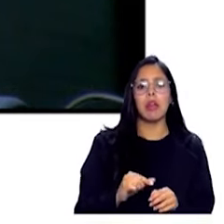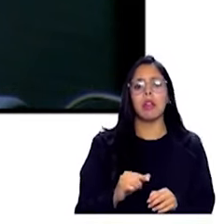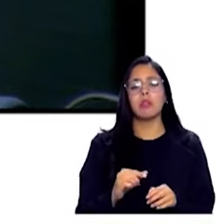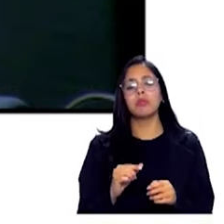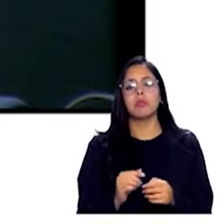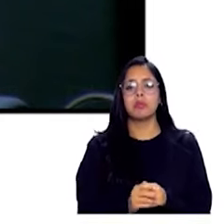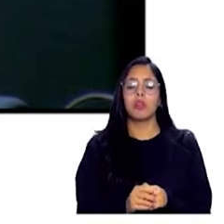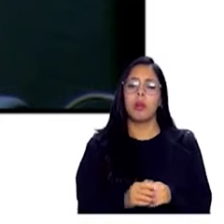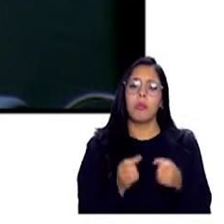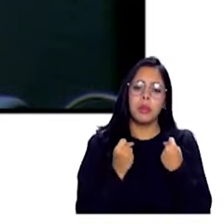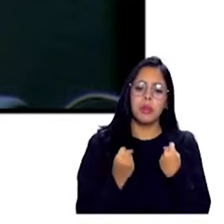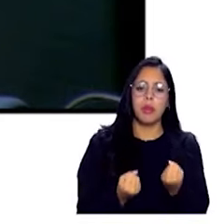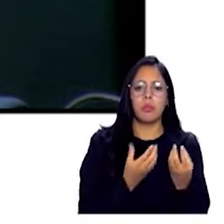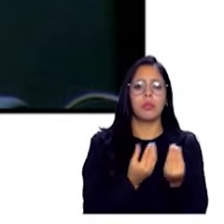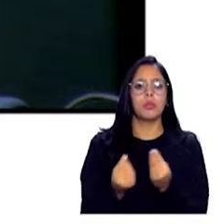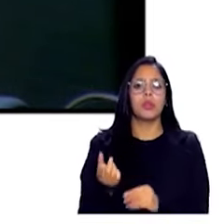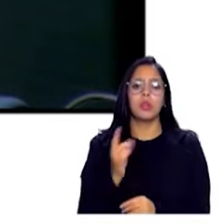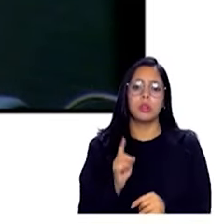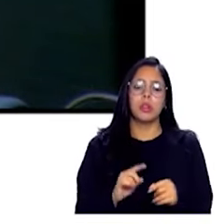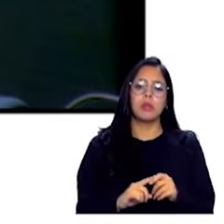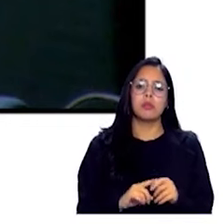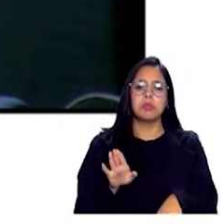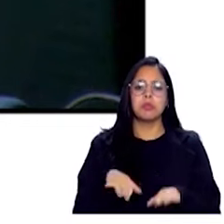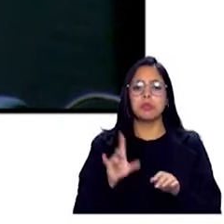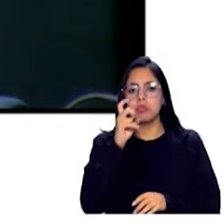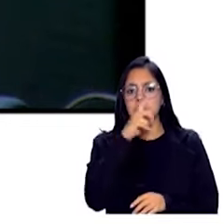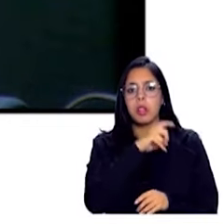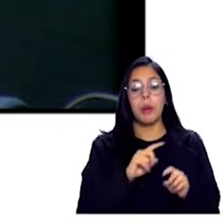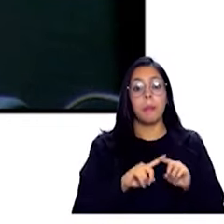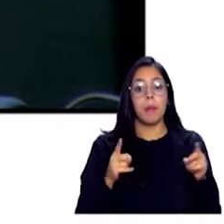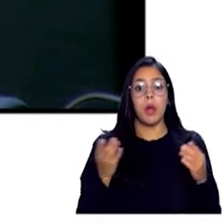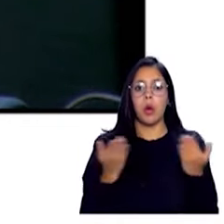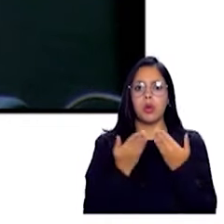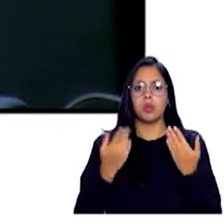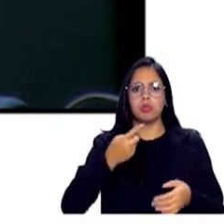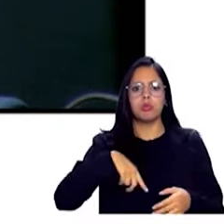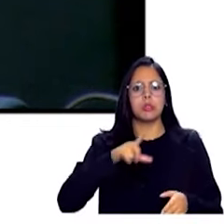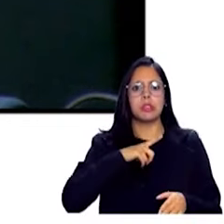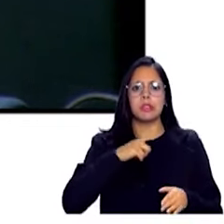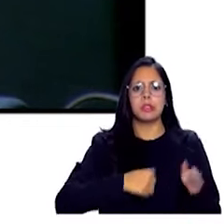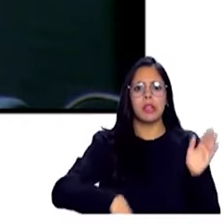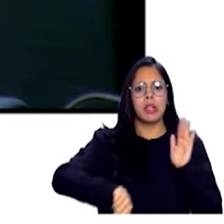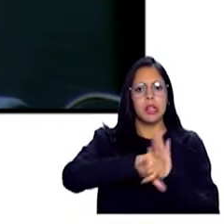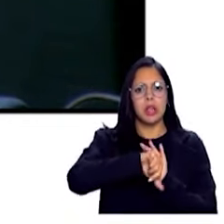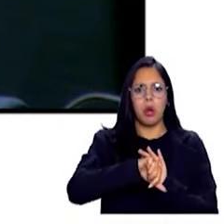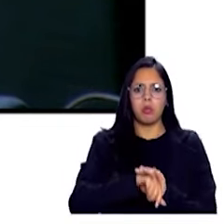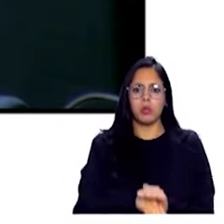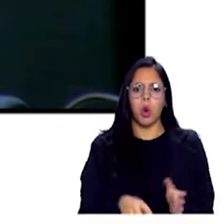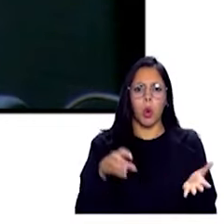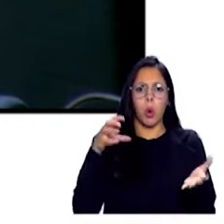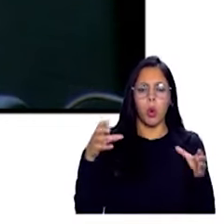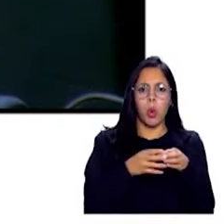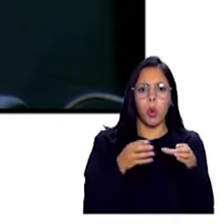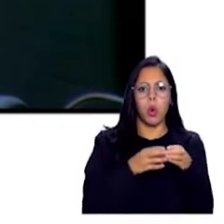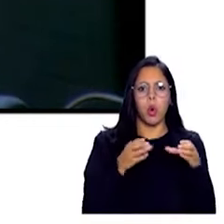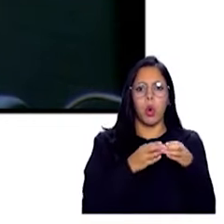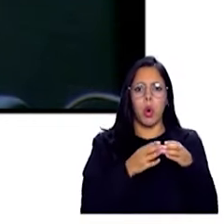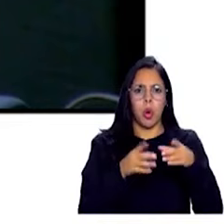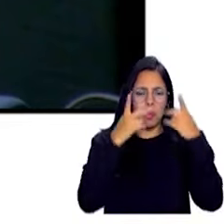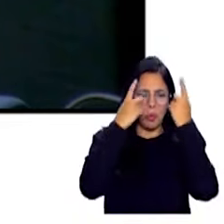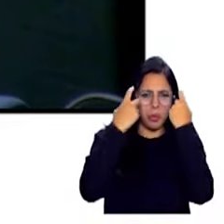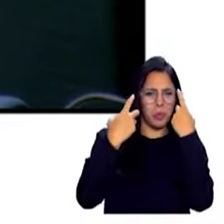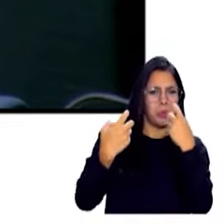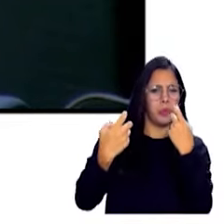Cambio ahora es muy frecuente delitos cometidos por organizaciones criminales organizaciones terroristas delitos cometidos en el ámbito de